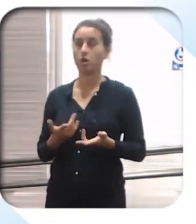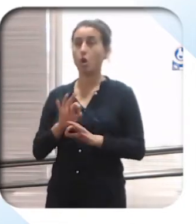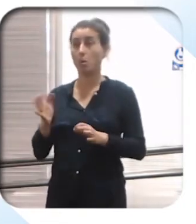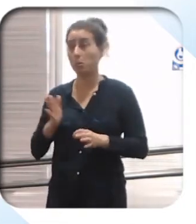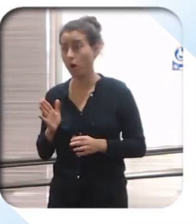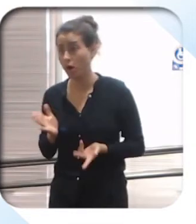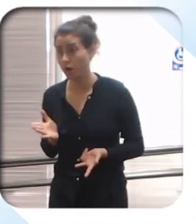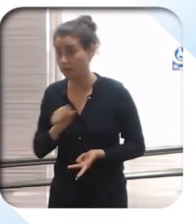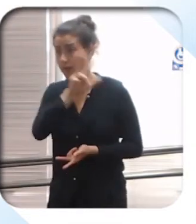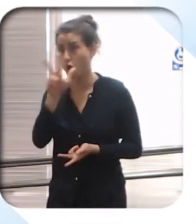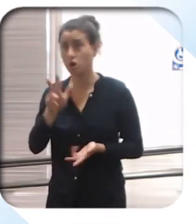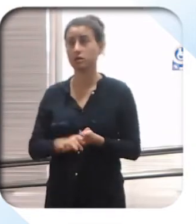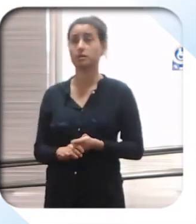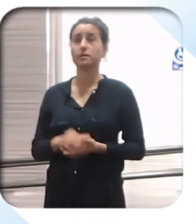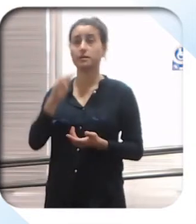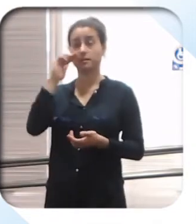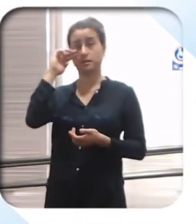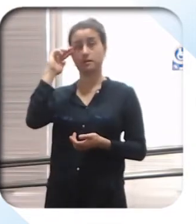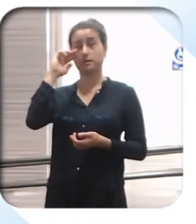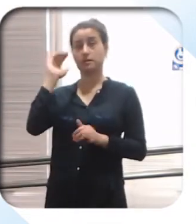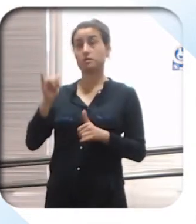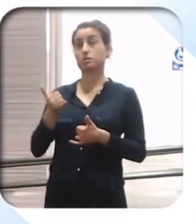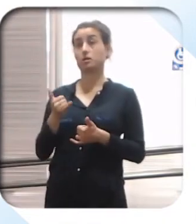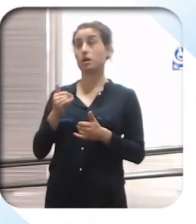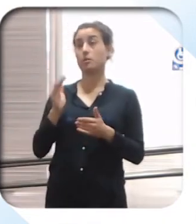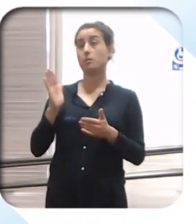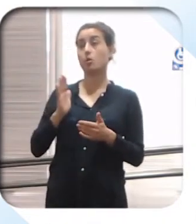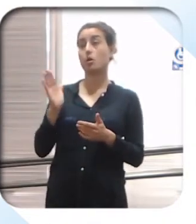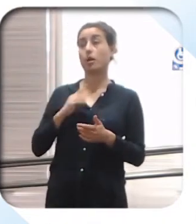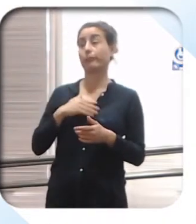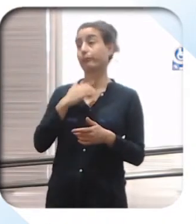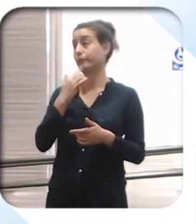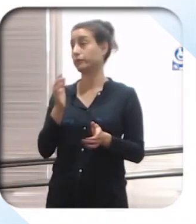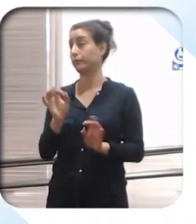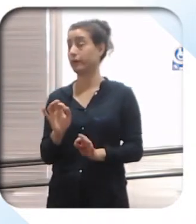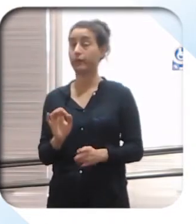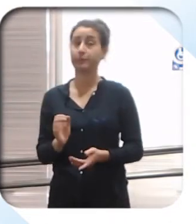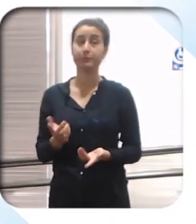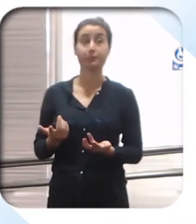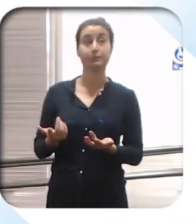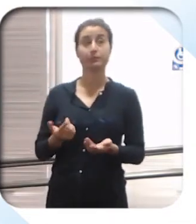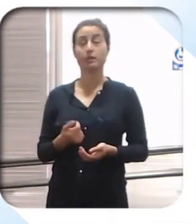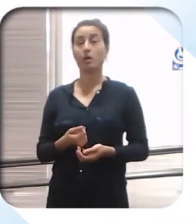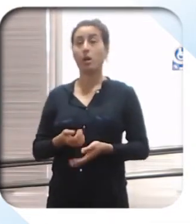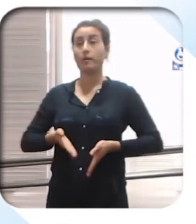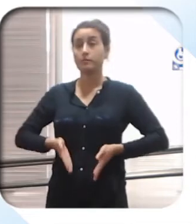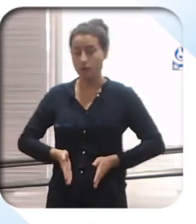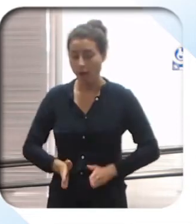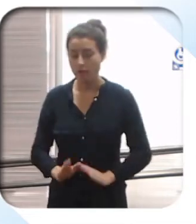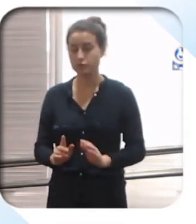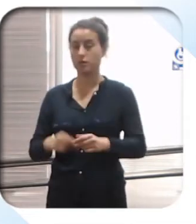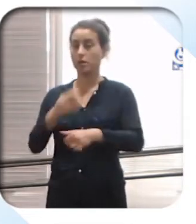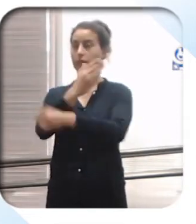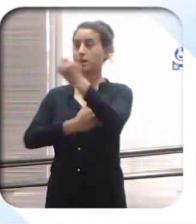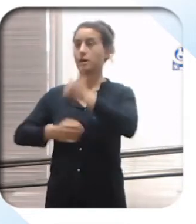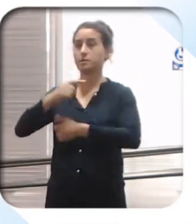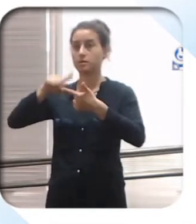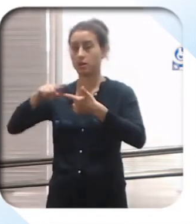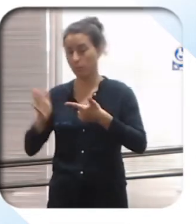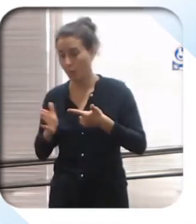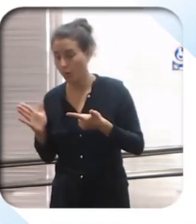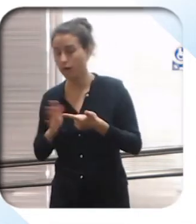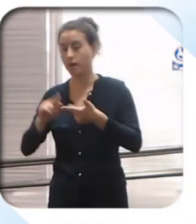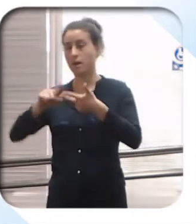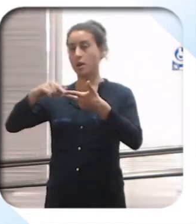es mujer, ¿no? Que ya de por sí somos bastante inútiles, ¿no? Me nació discapacitada,